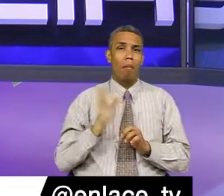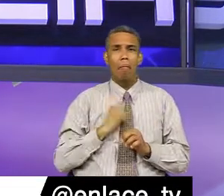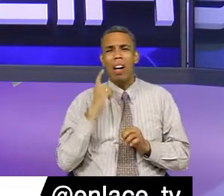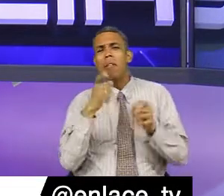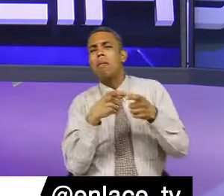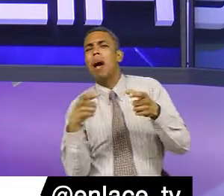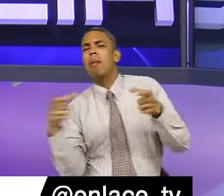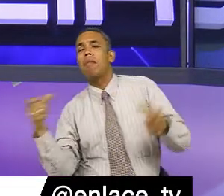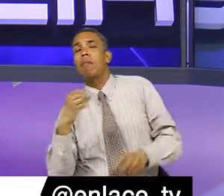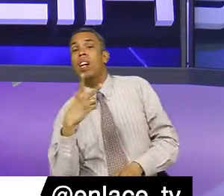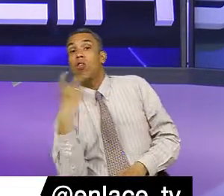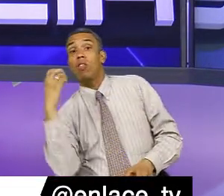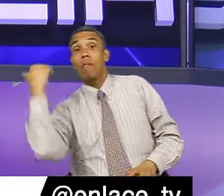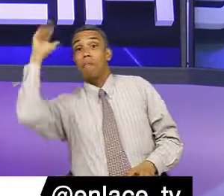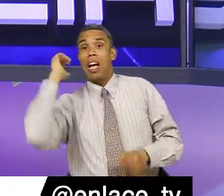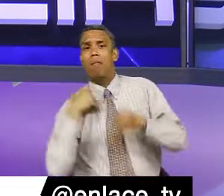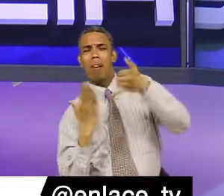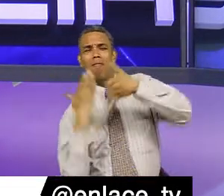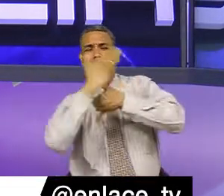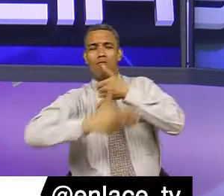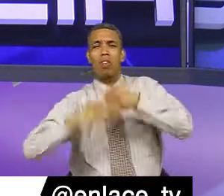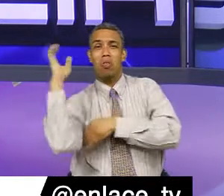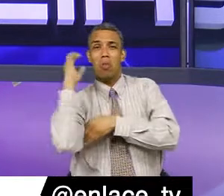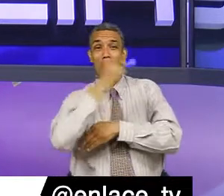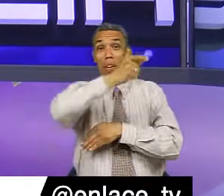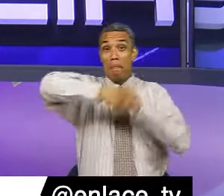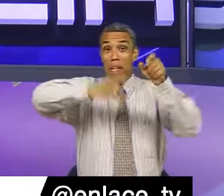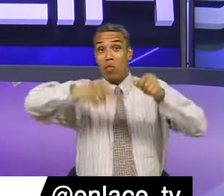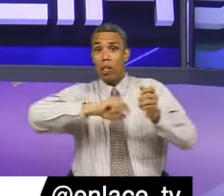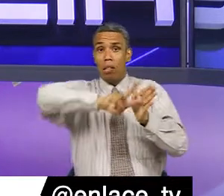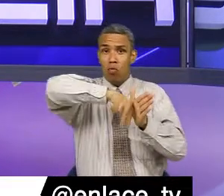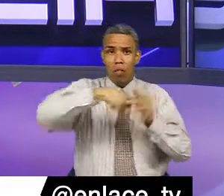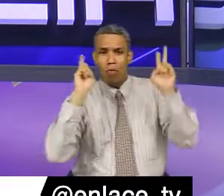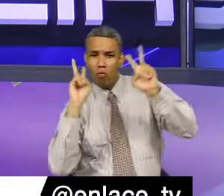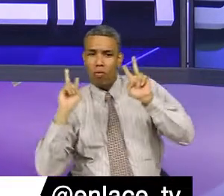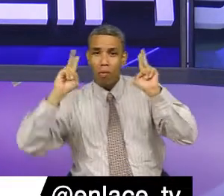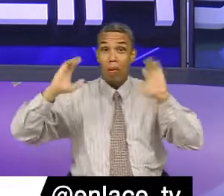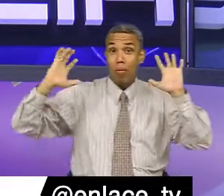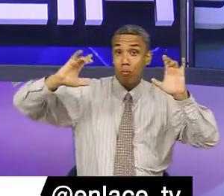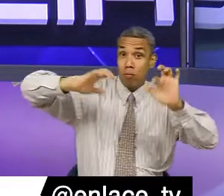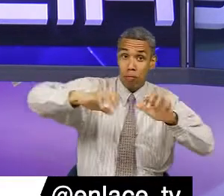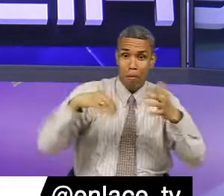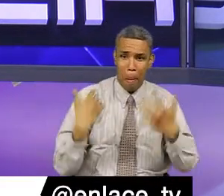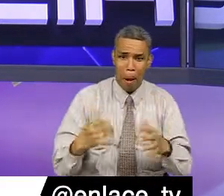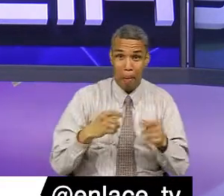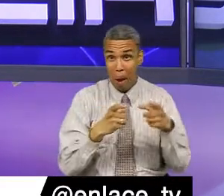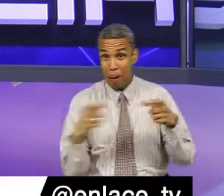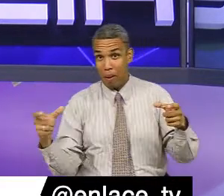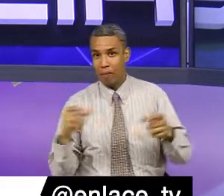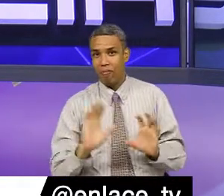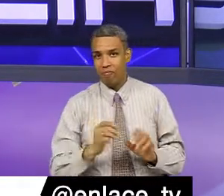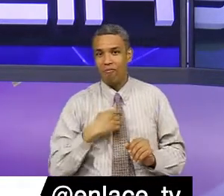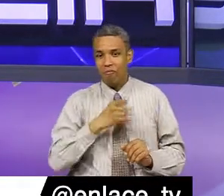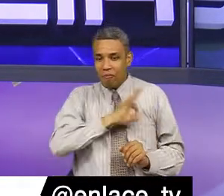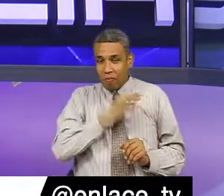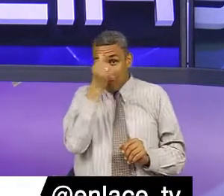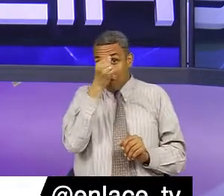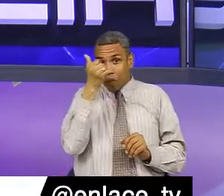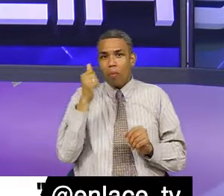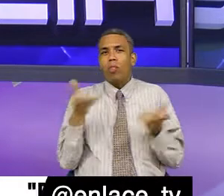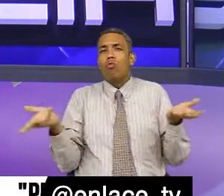el territorio colombiano los que participan de este importante cuarto festival de música urbana que se realiza en el Coliseo Luis